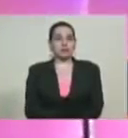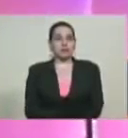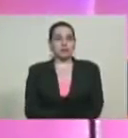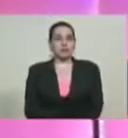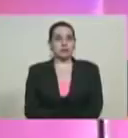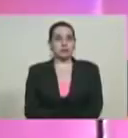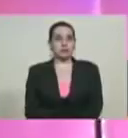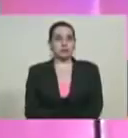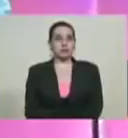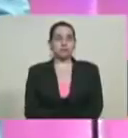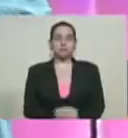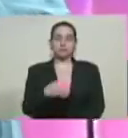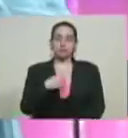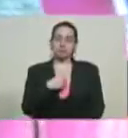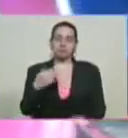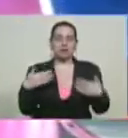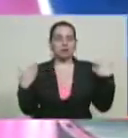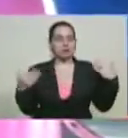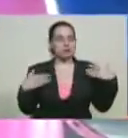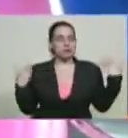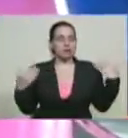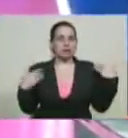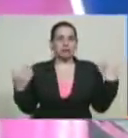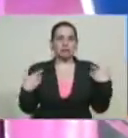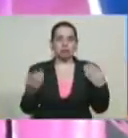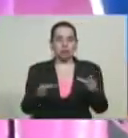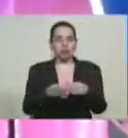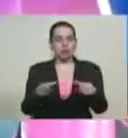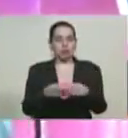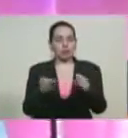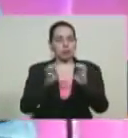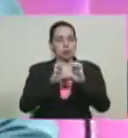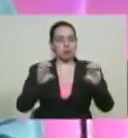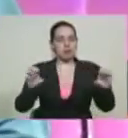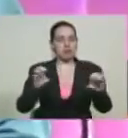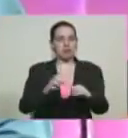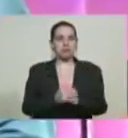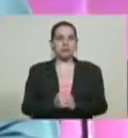Yo estoy muy contento con el sector educativo.